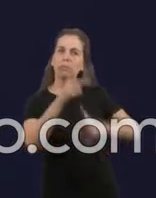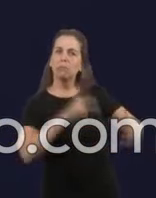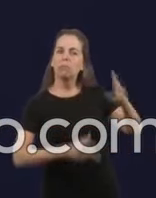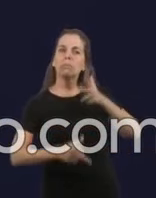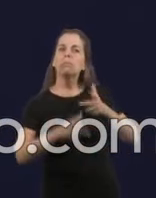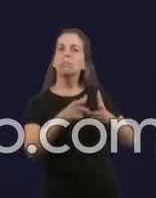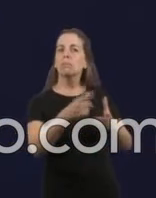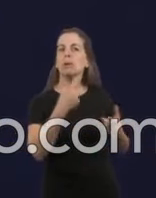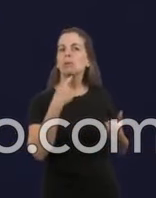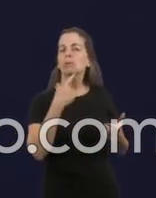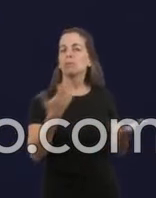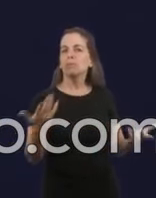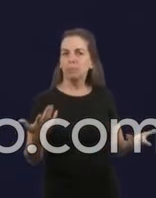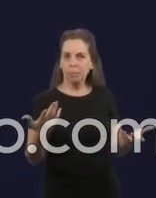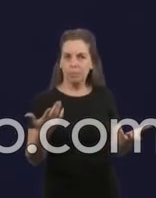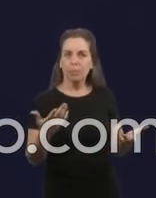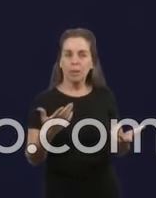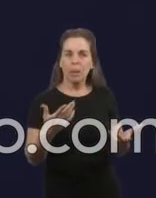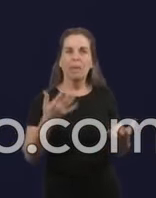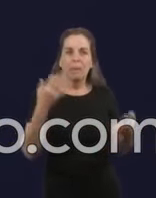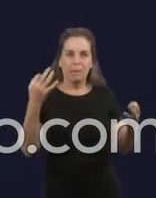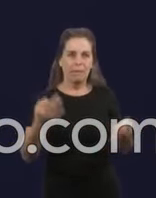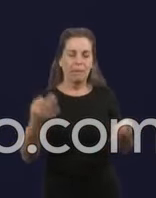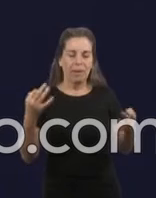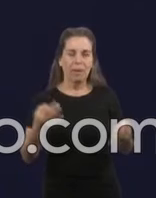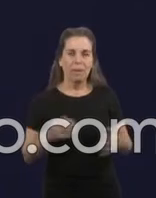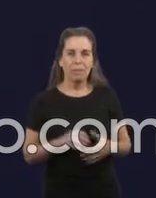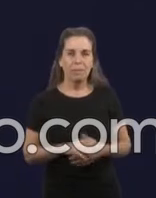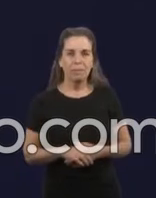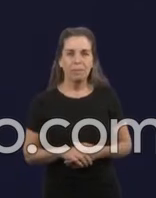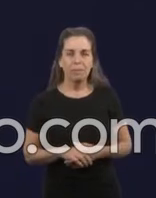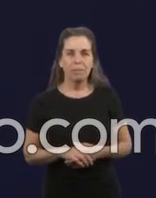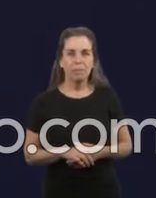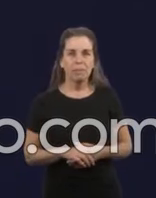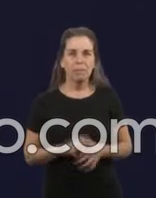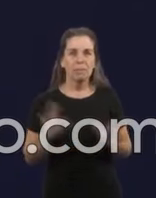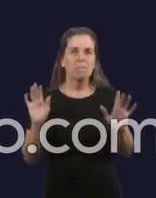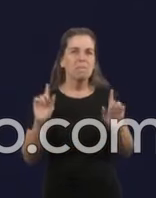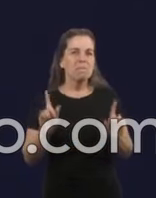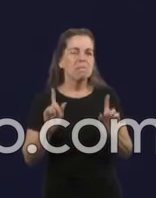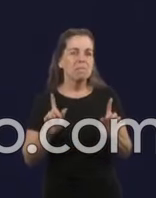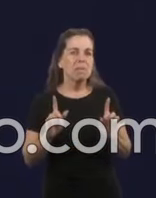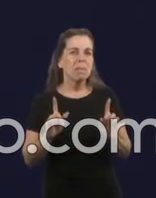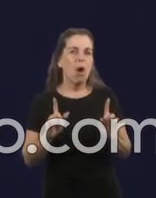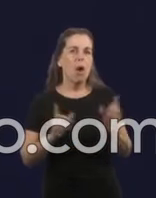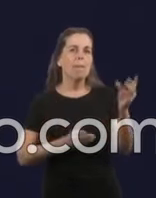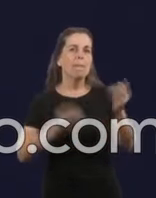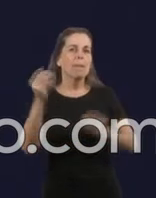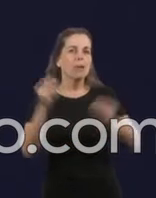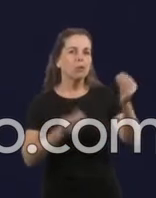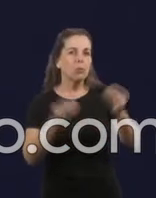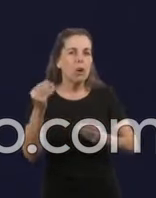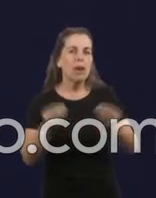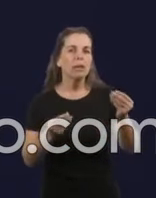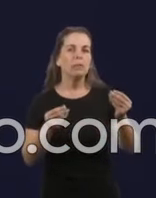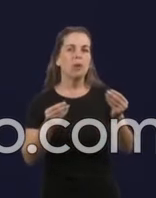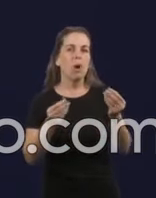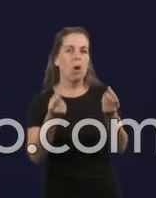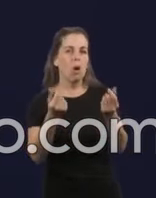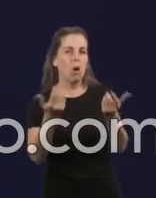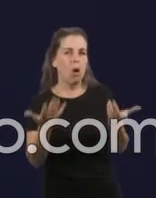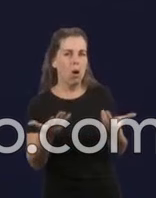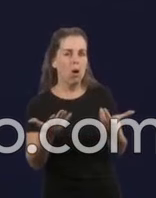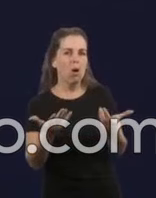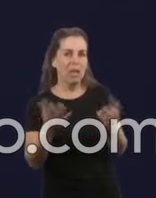palabras efectivamente cuando uno tuvo la dentro de la restricción presupuestaria y del de la de la